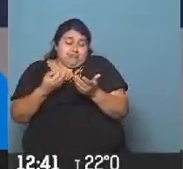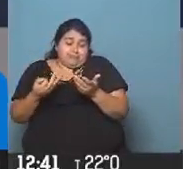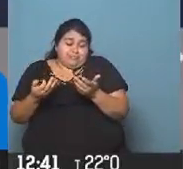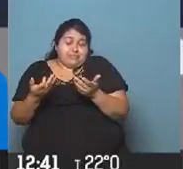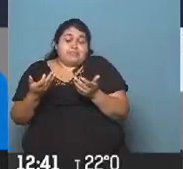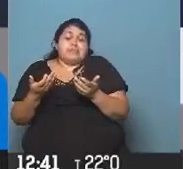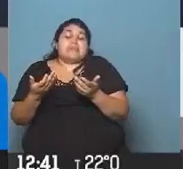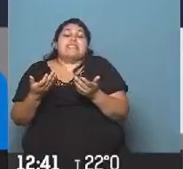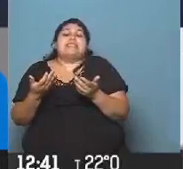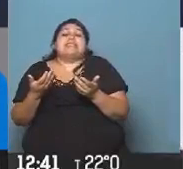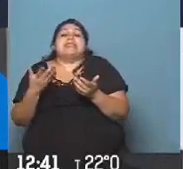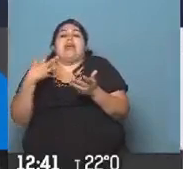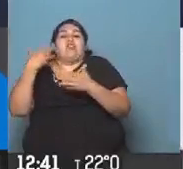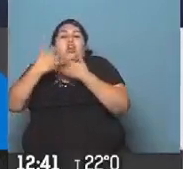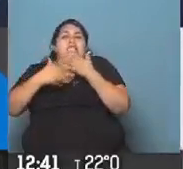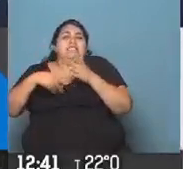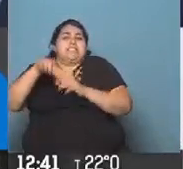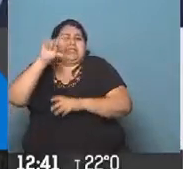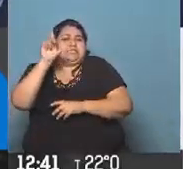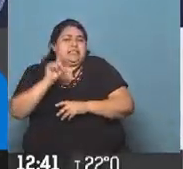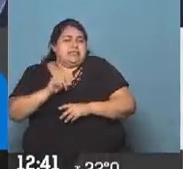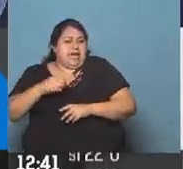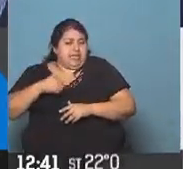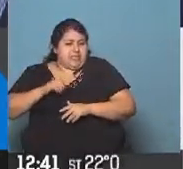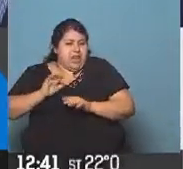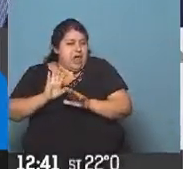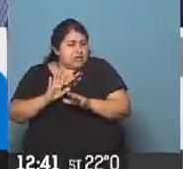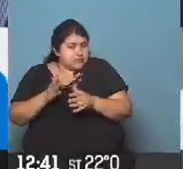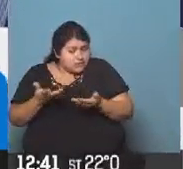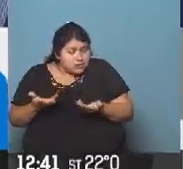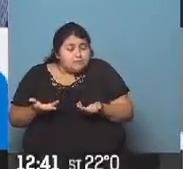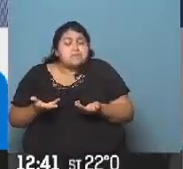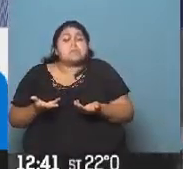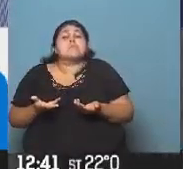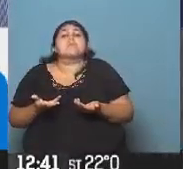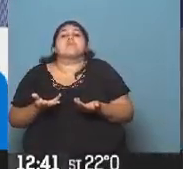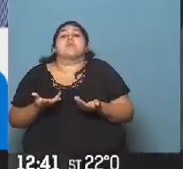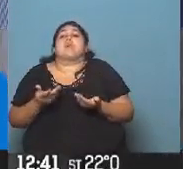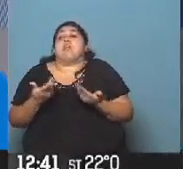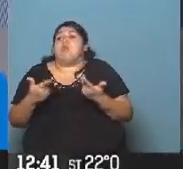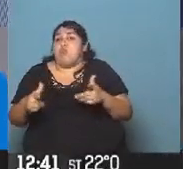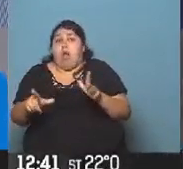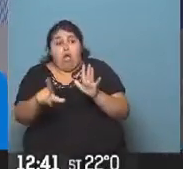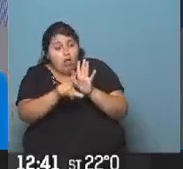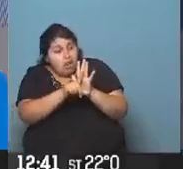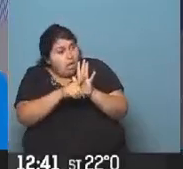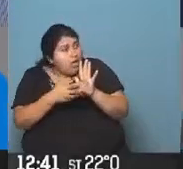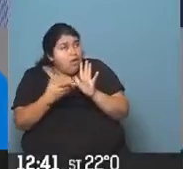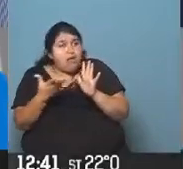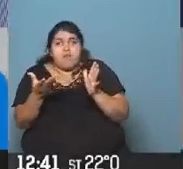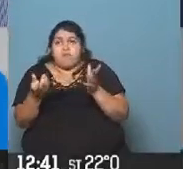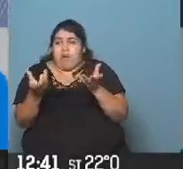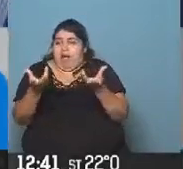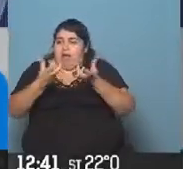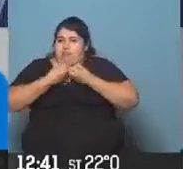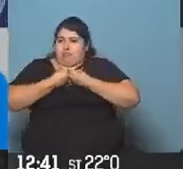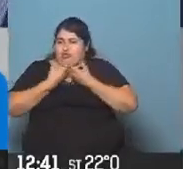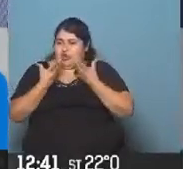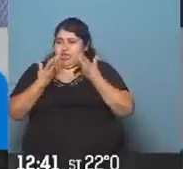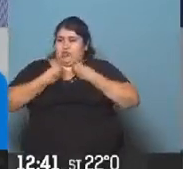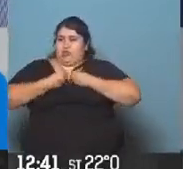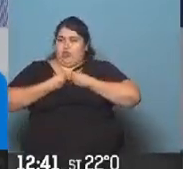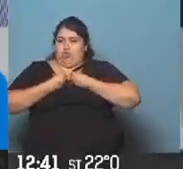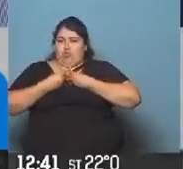la violencia es generalizada y donde nosotros no tengamos instrumentos que posibiliten a erradicar esa violencia